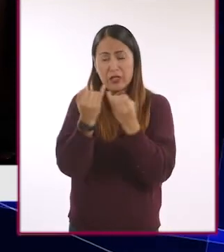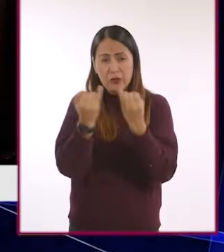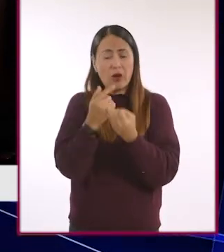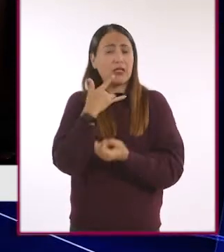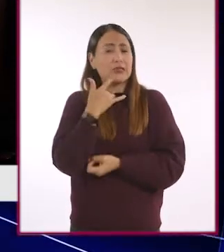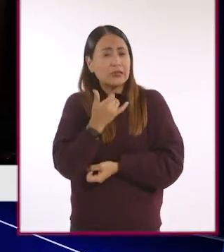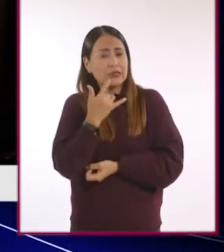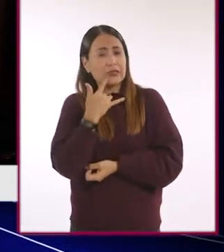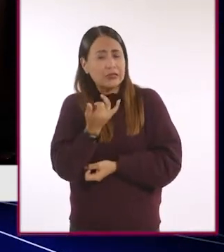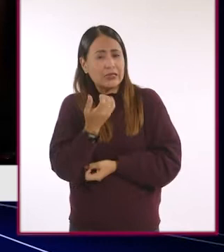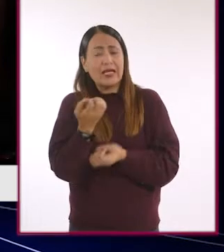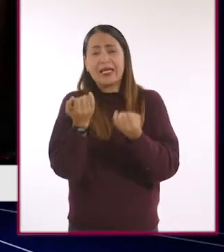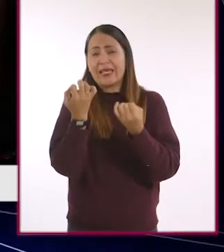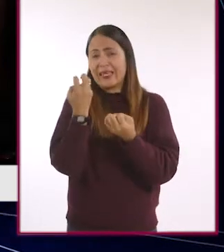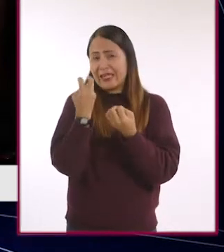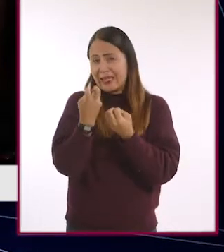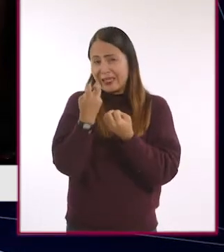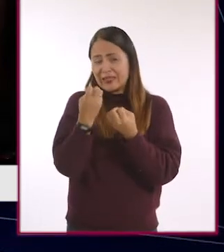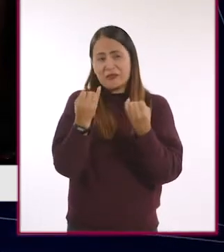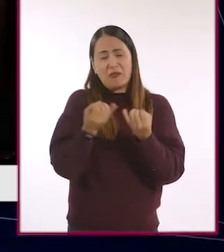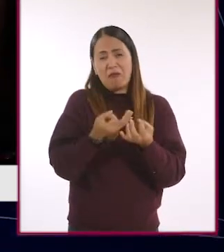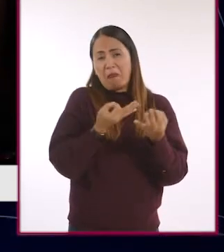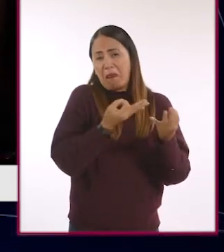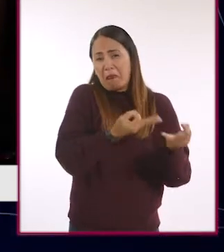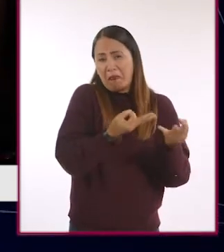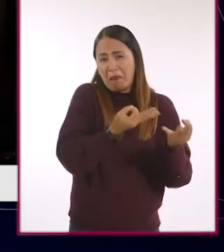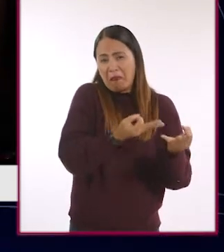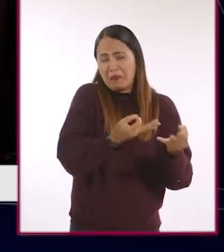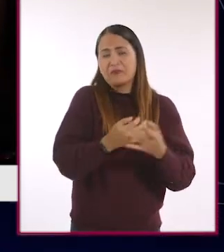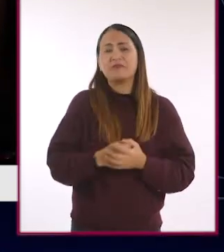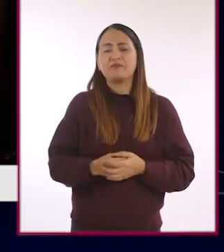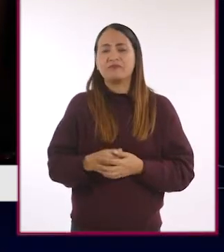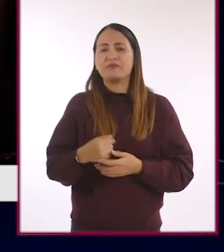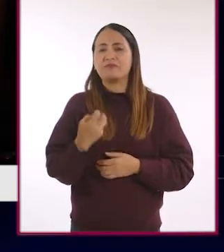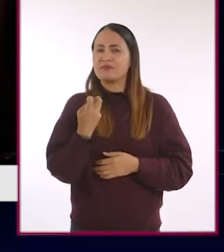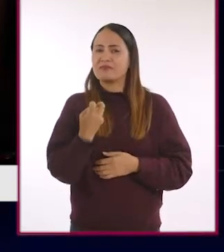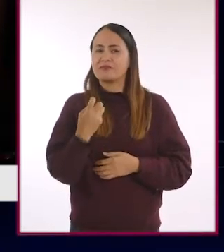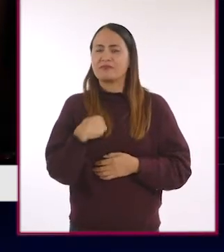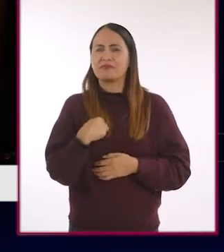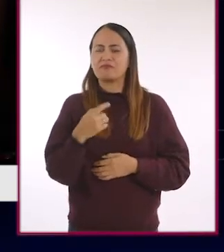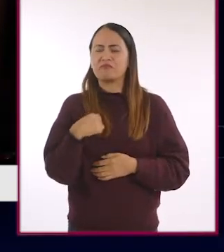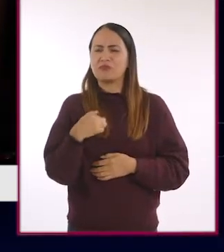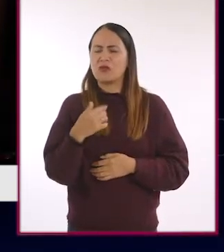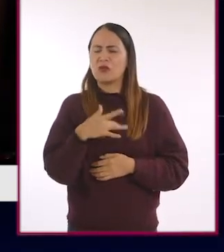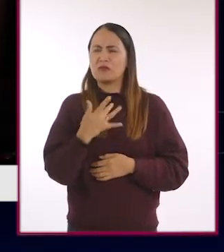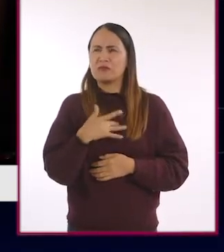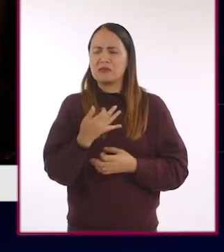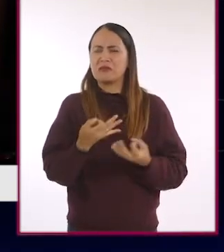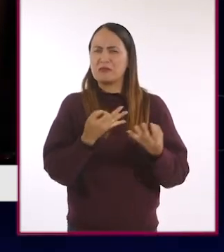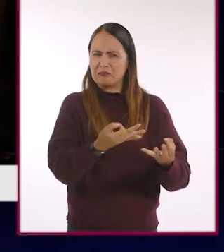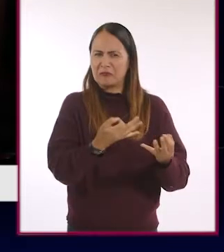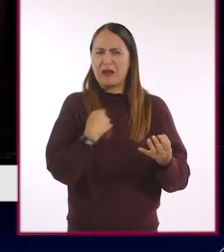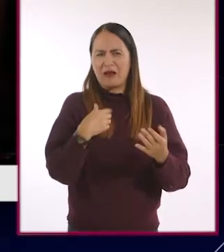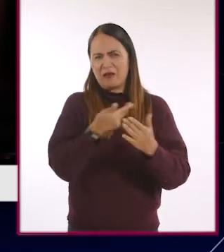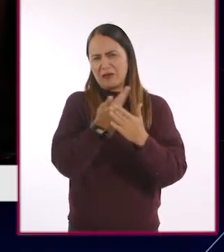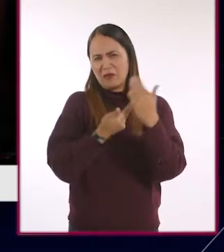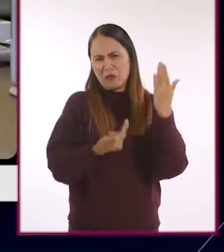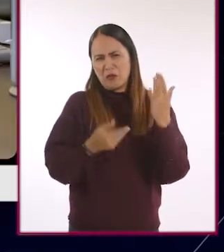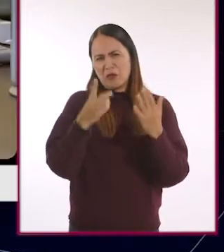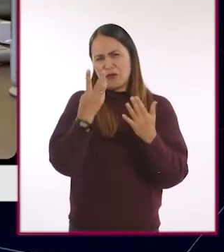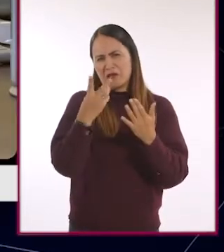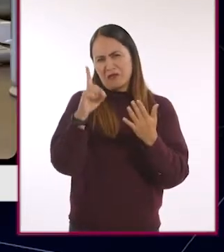se me hace muy atractivo y es lo que, creo que es lo que ha hecho que yo me dedique a lo que hago